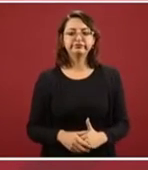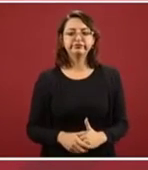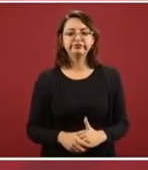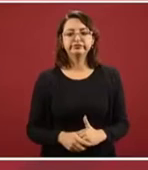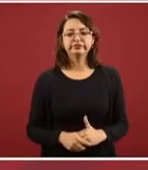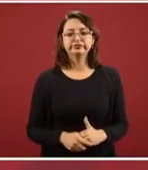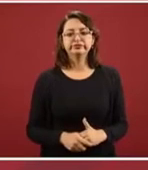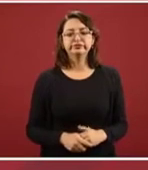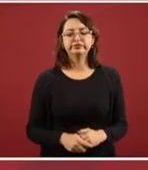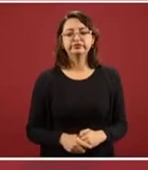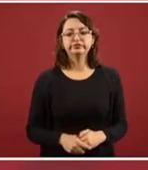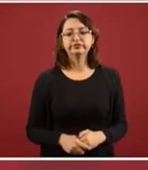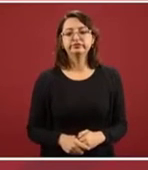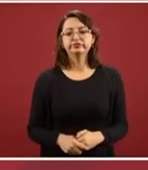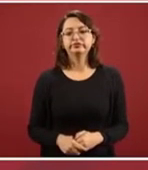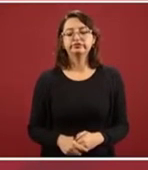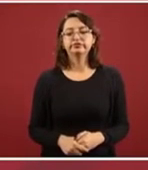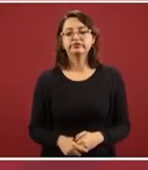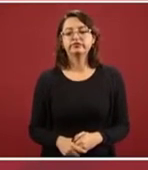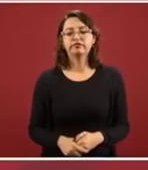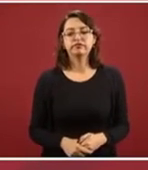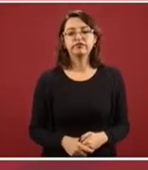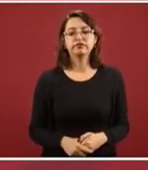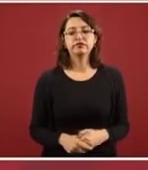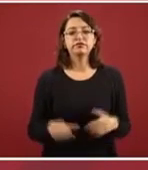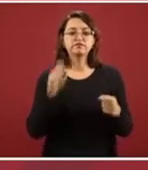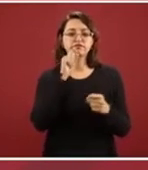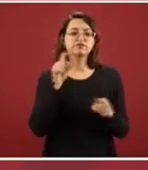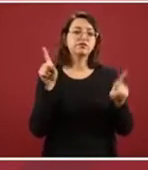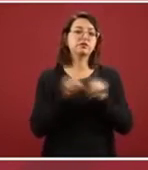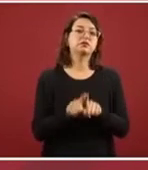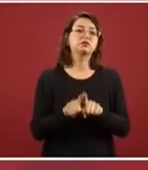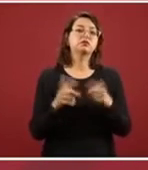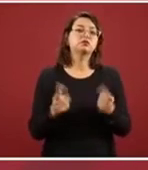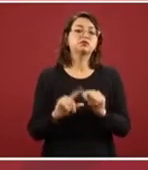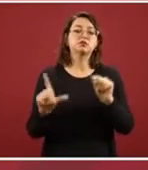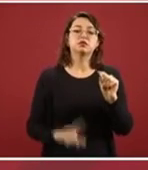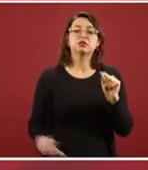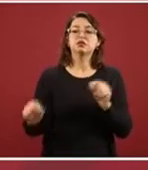las guardias que se crearon, las autodefensas.